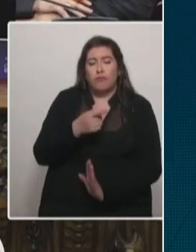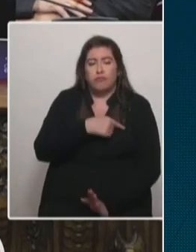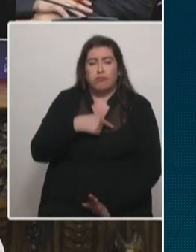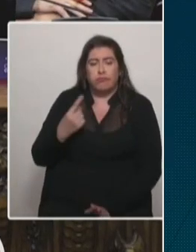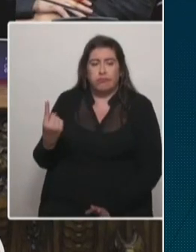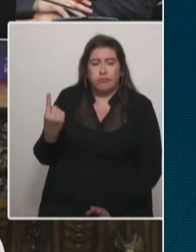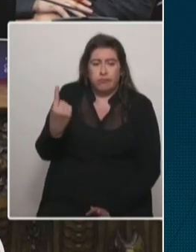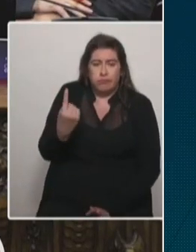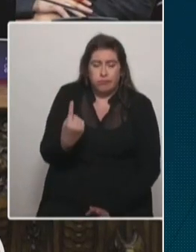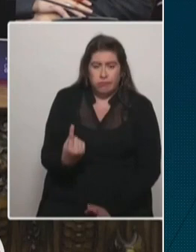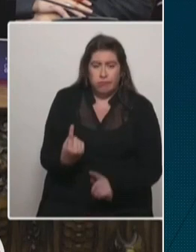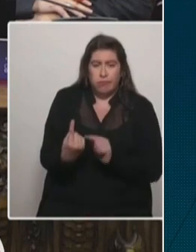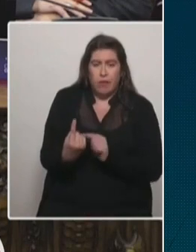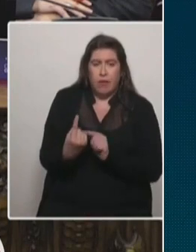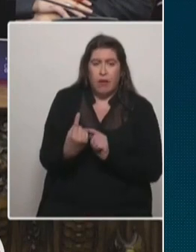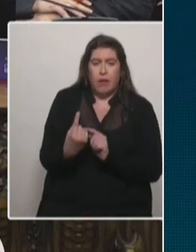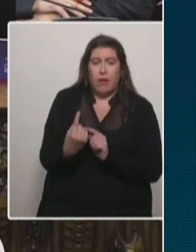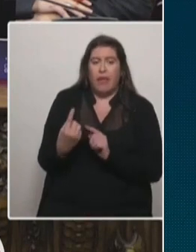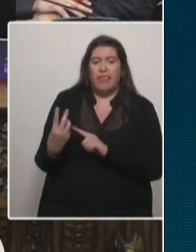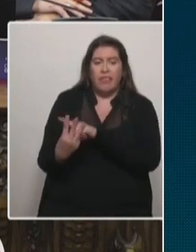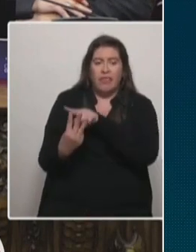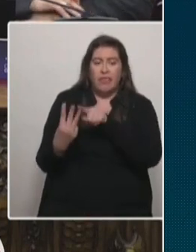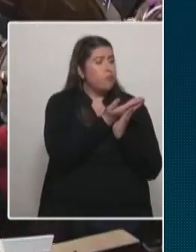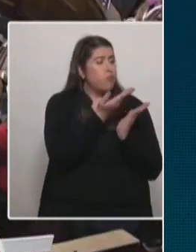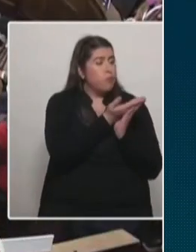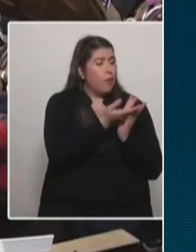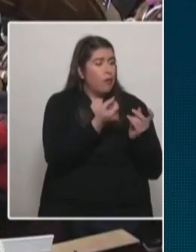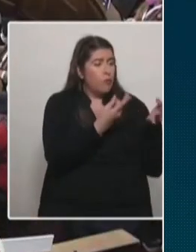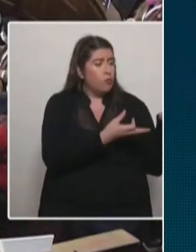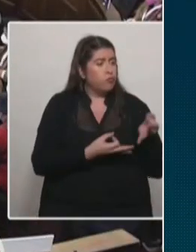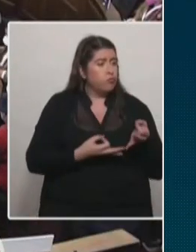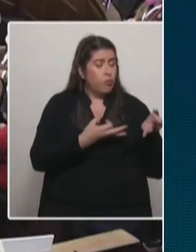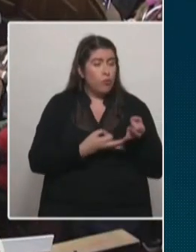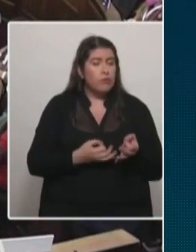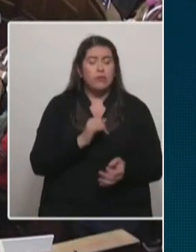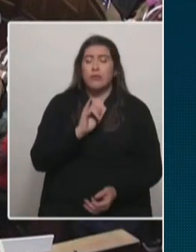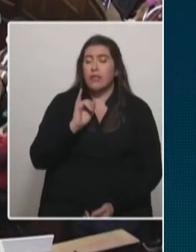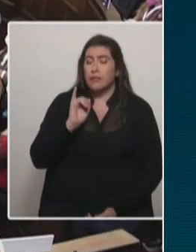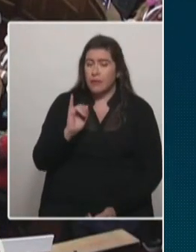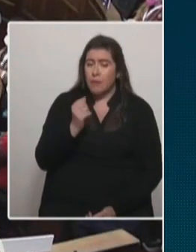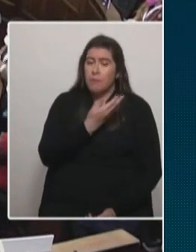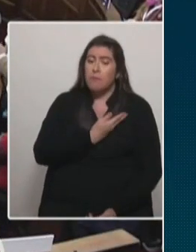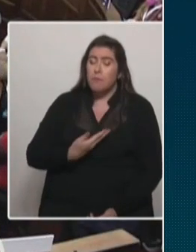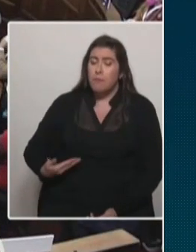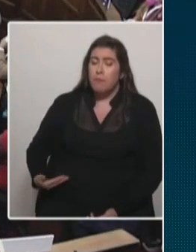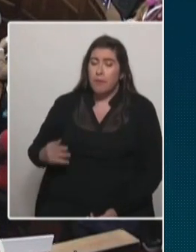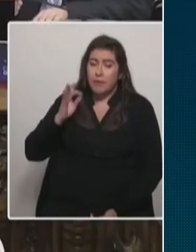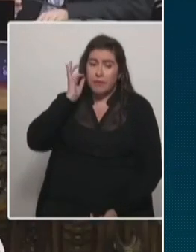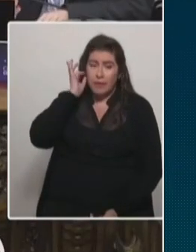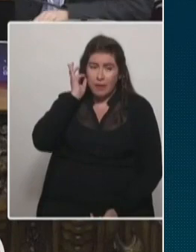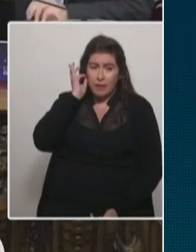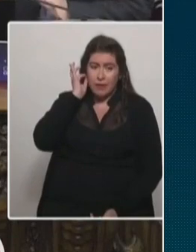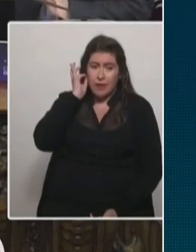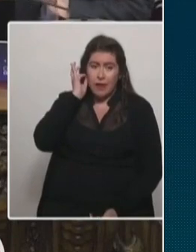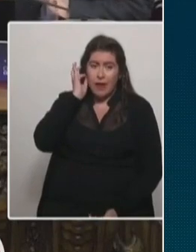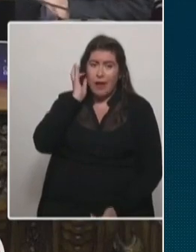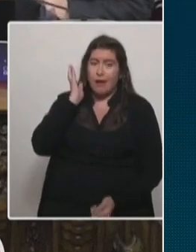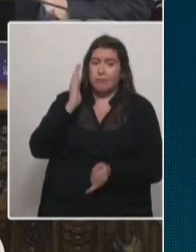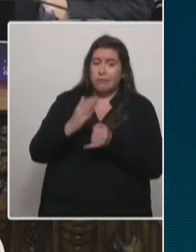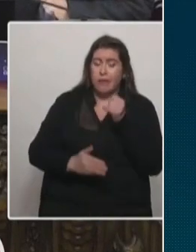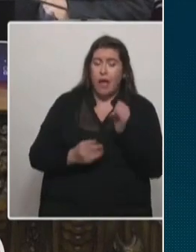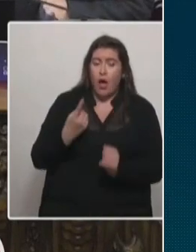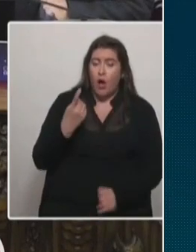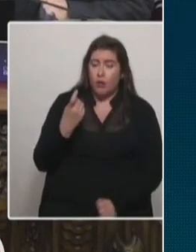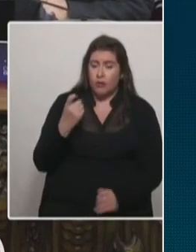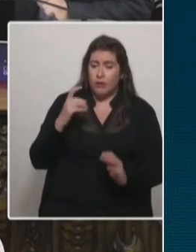fueron las normas de juntarnos en el patio como cosas que pueden resultar muy anecdóticas pero no